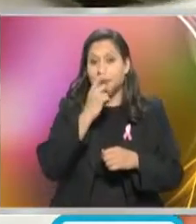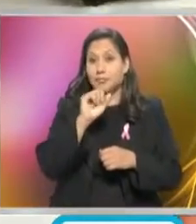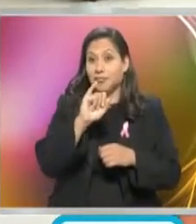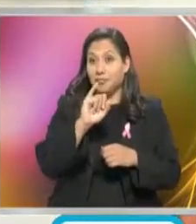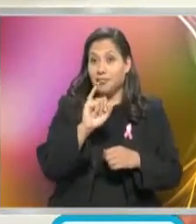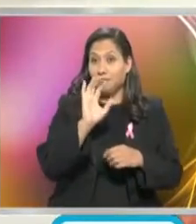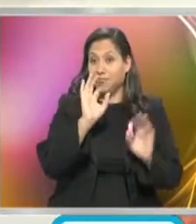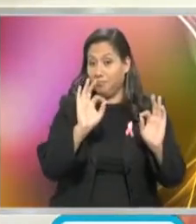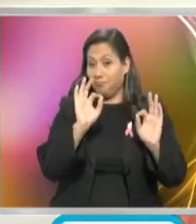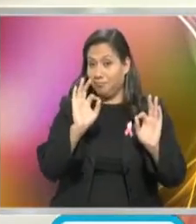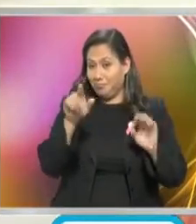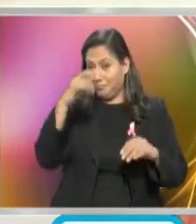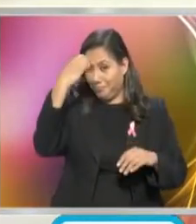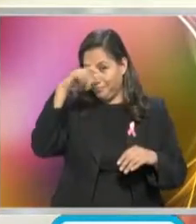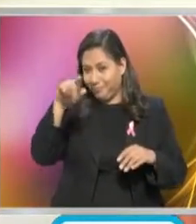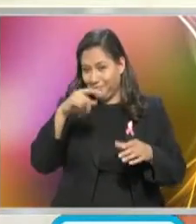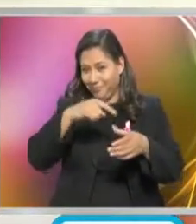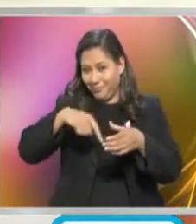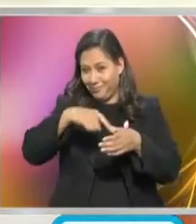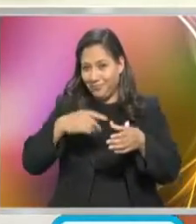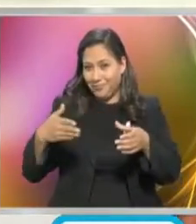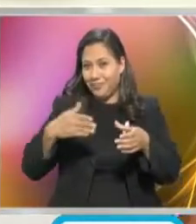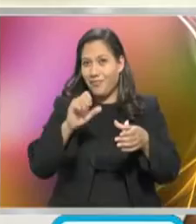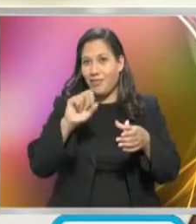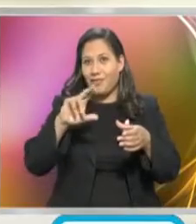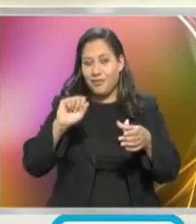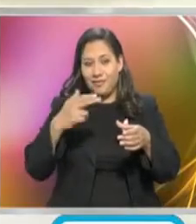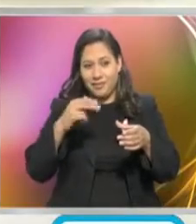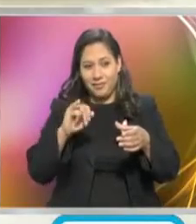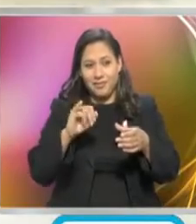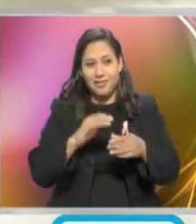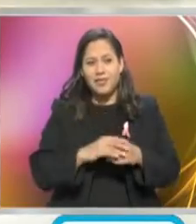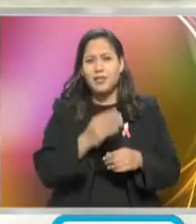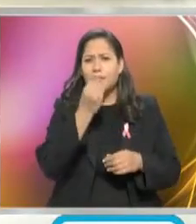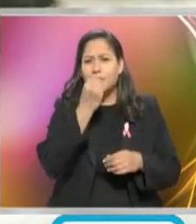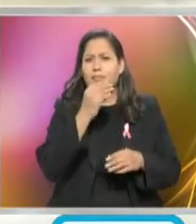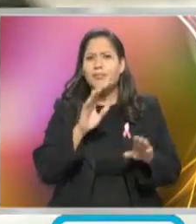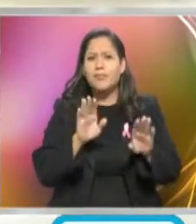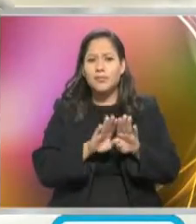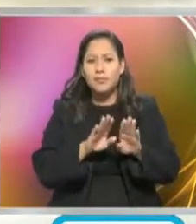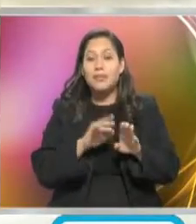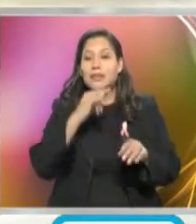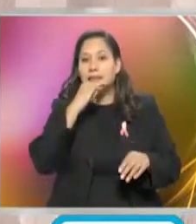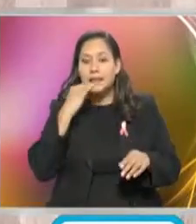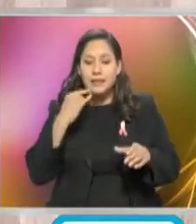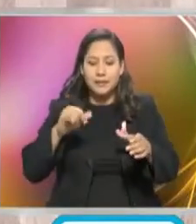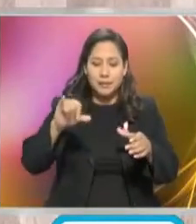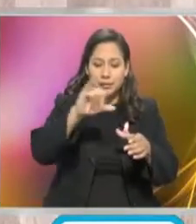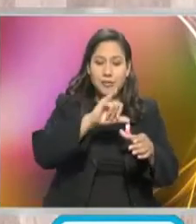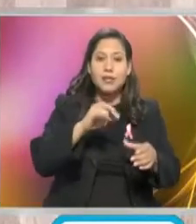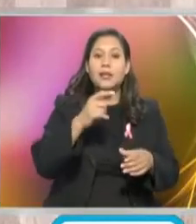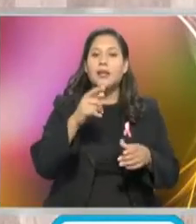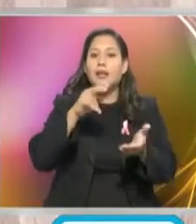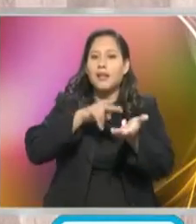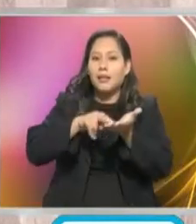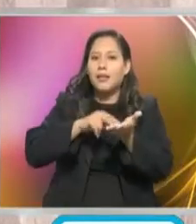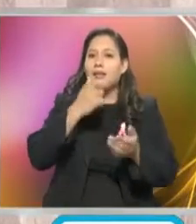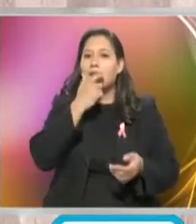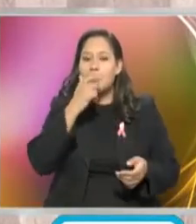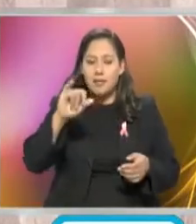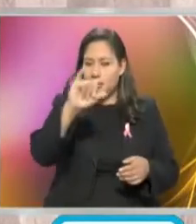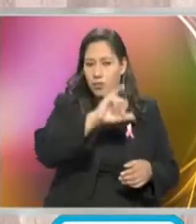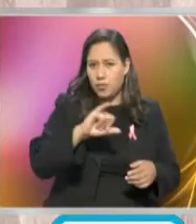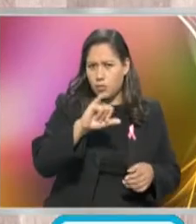sí, ahí tenemos un experto en sushi. Y ahora, ¿esto cómo lo vamos a comer nosotros con la salsa en lugar de salsa de soya? Esto, pues bueno, vamos